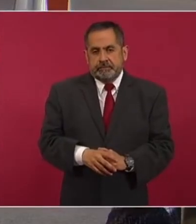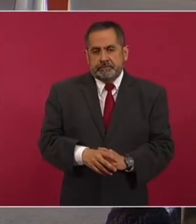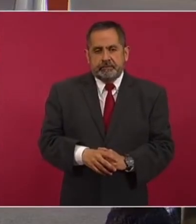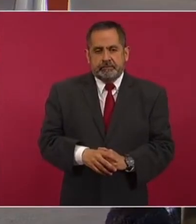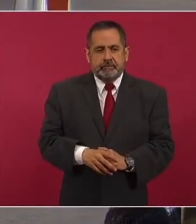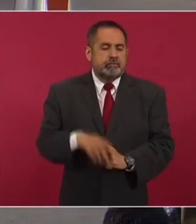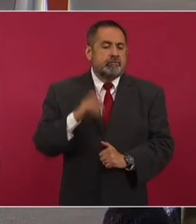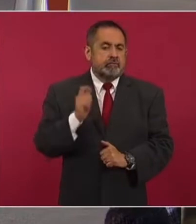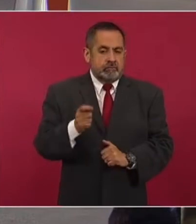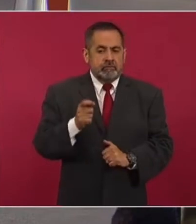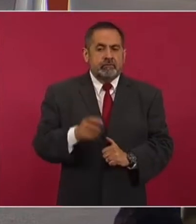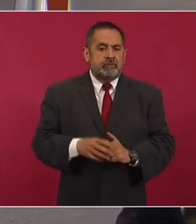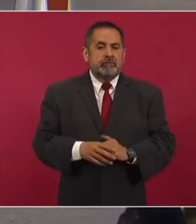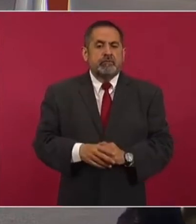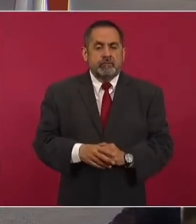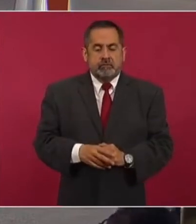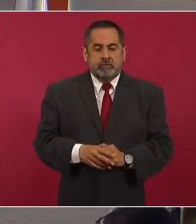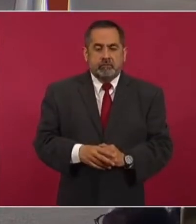Entonces,